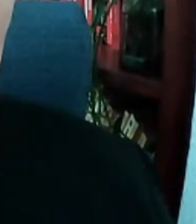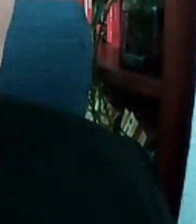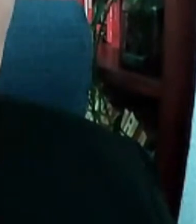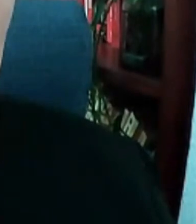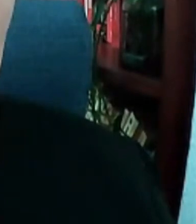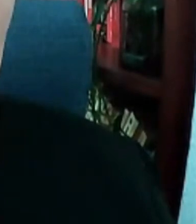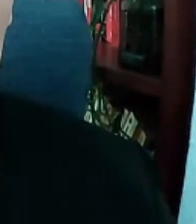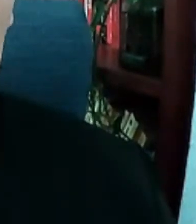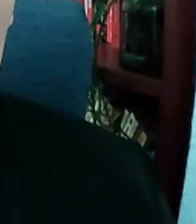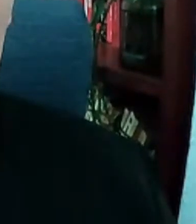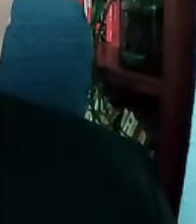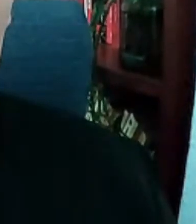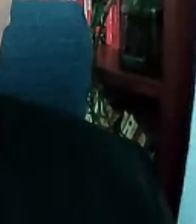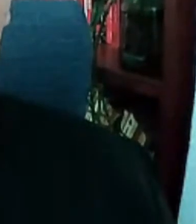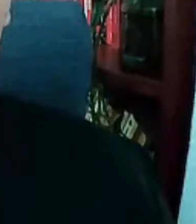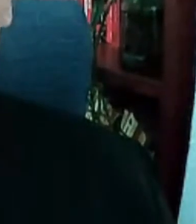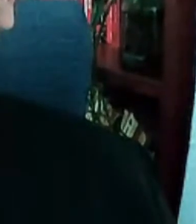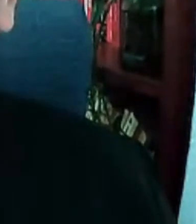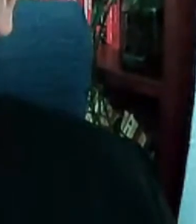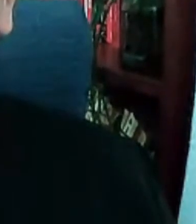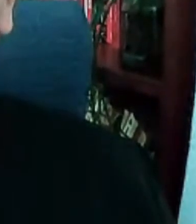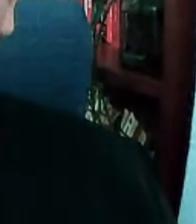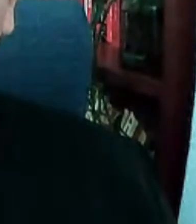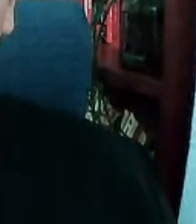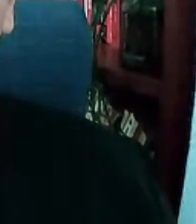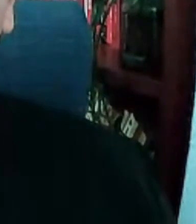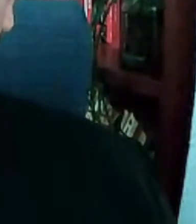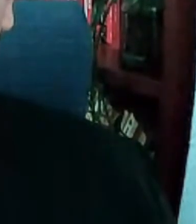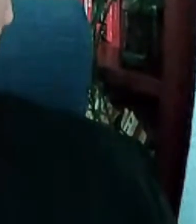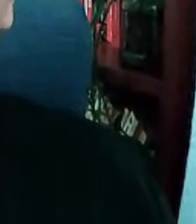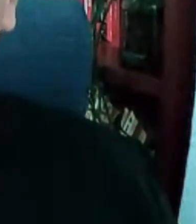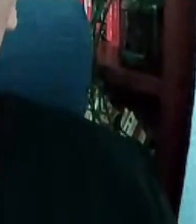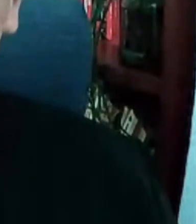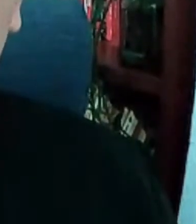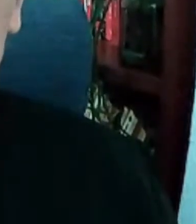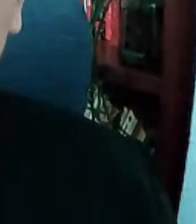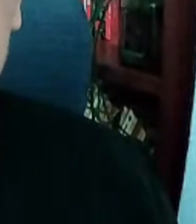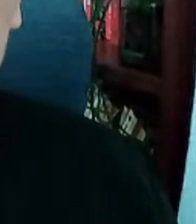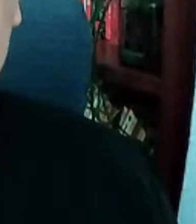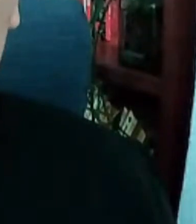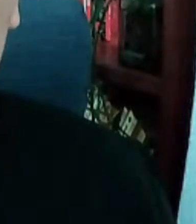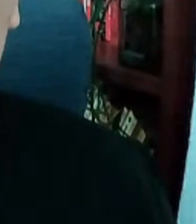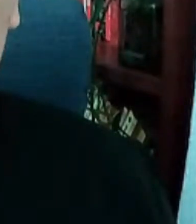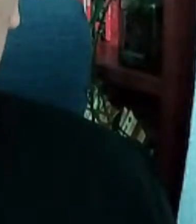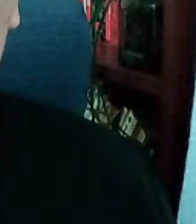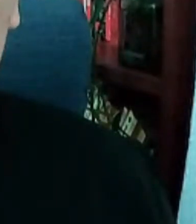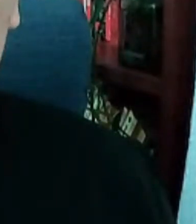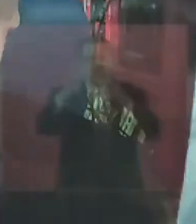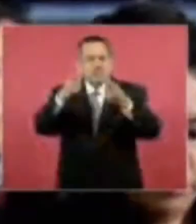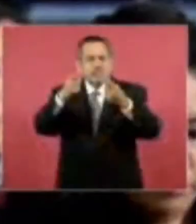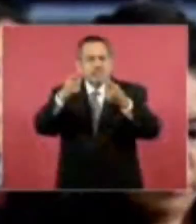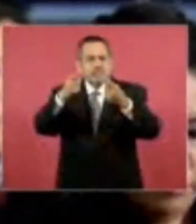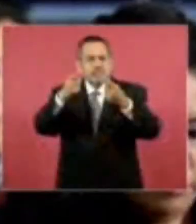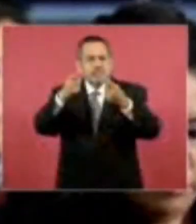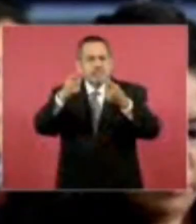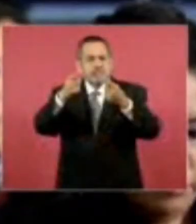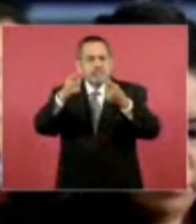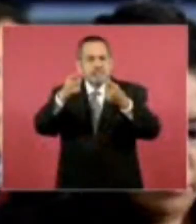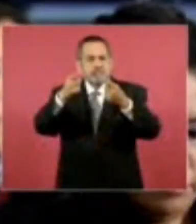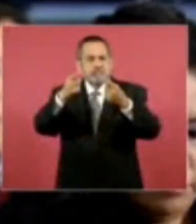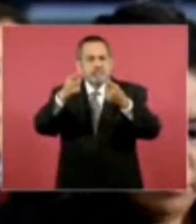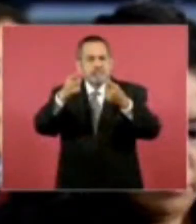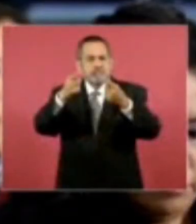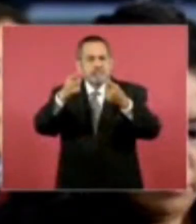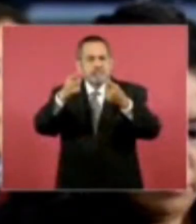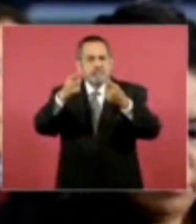manifesté públicamente mi repudio, porque no estoy dispuesto a aceptar descalificaciones a mi